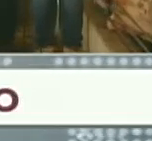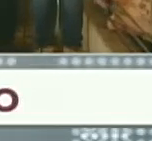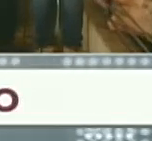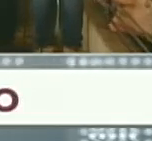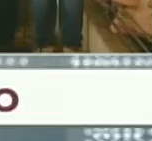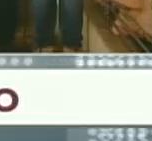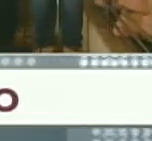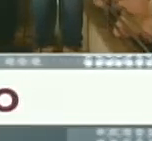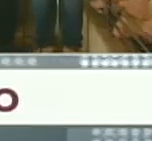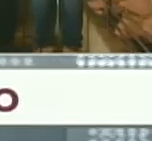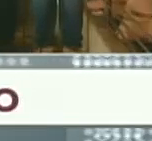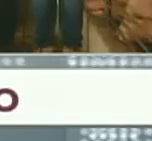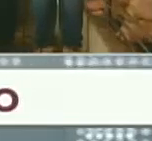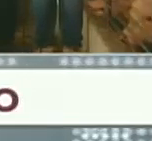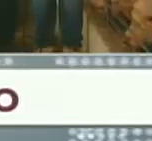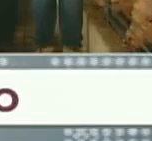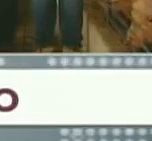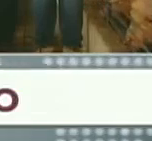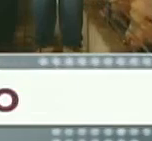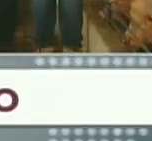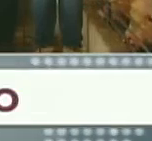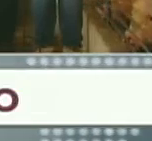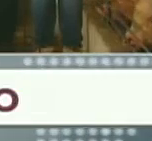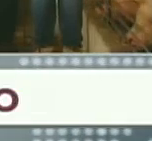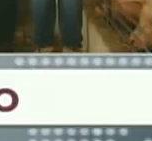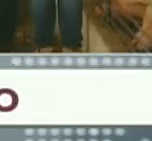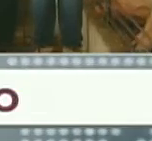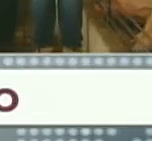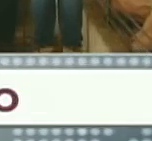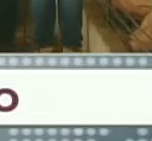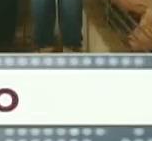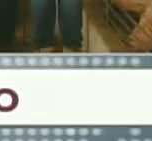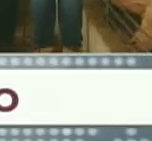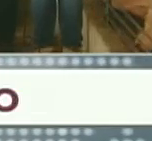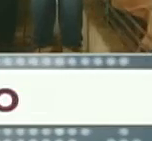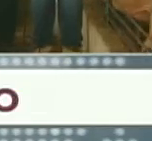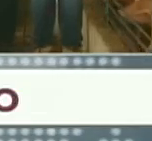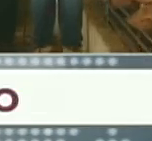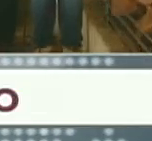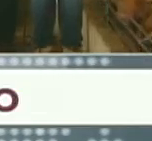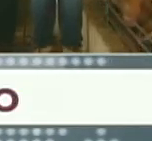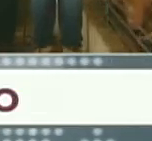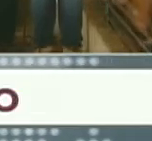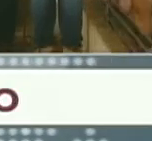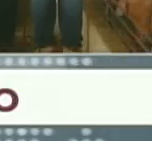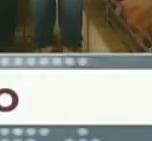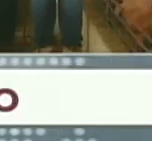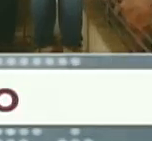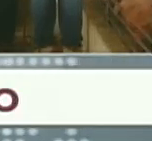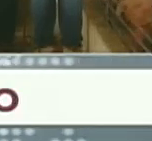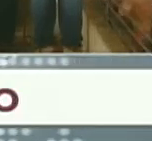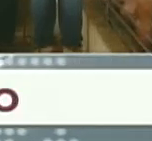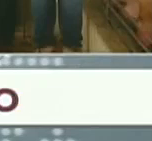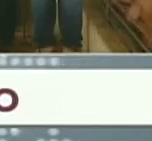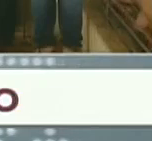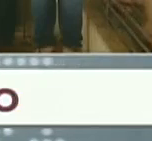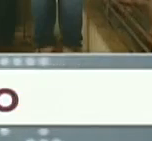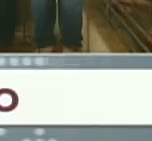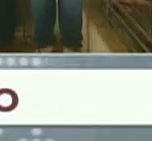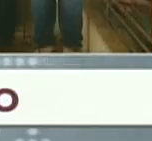mostrado de manera muy completa, ¿vale? Son unos artistas para explicar con